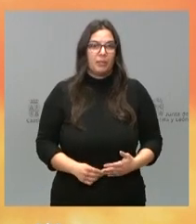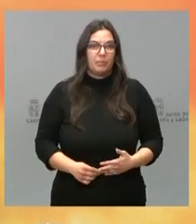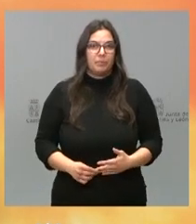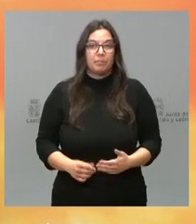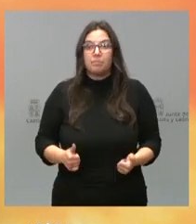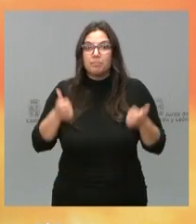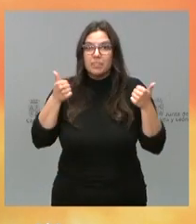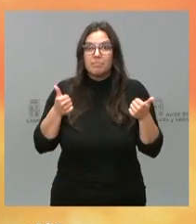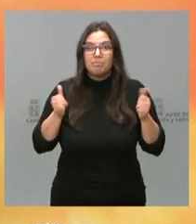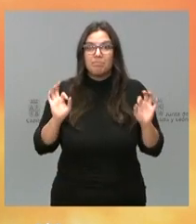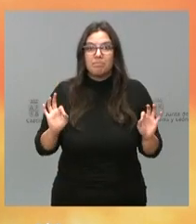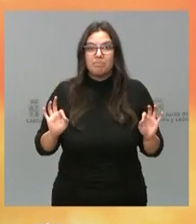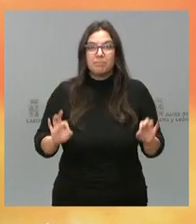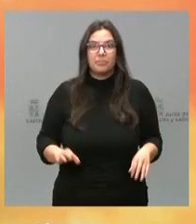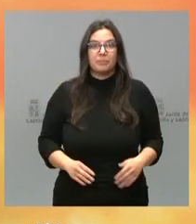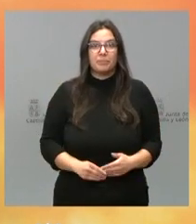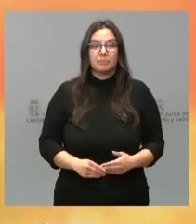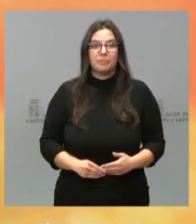alguna pregunta más